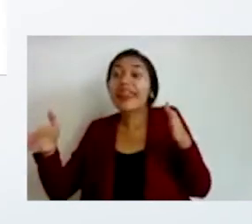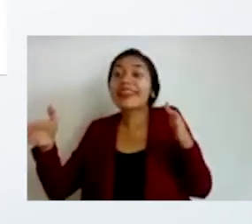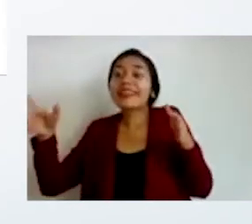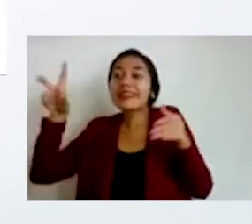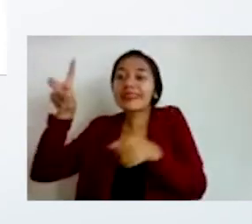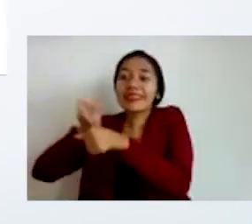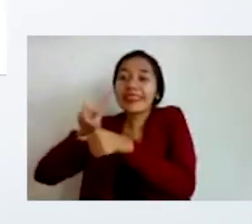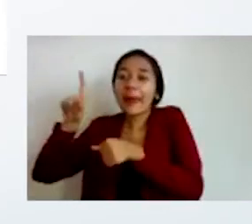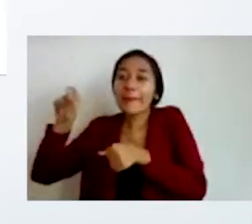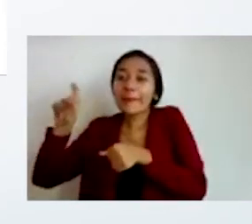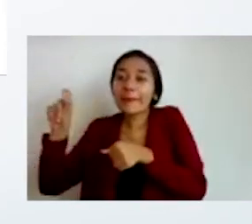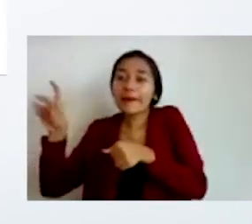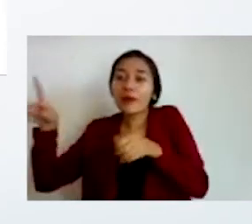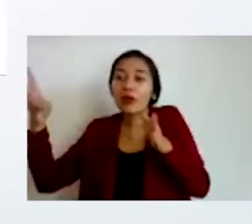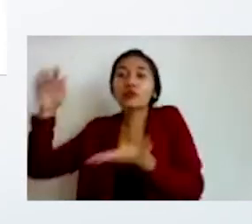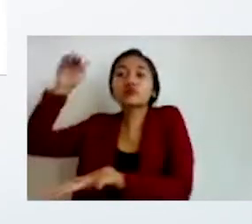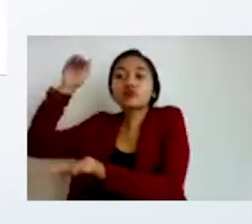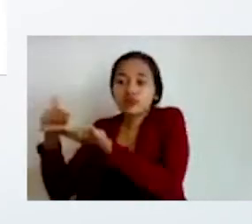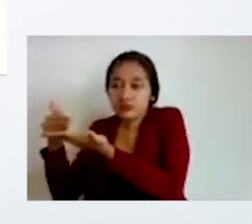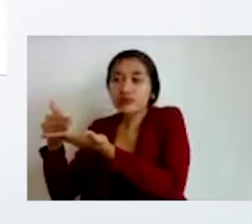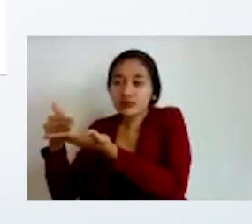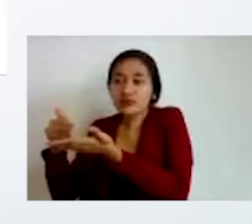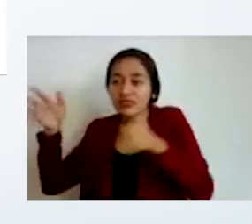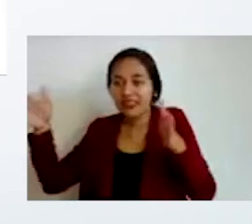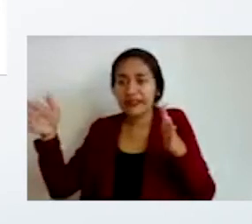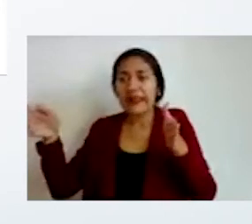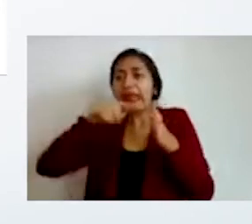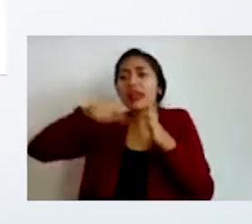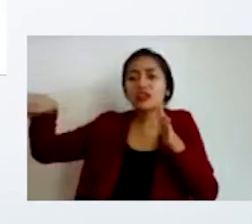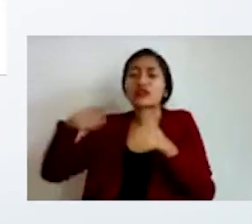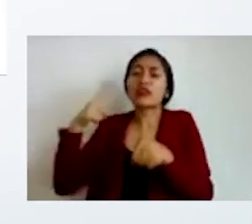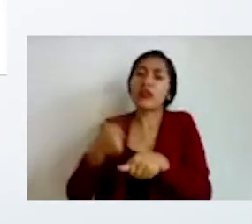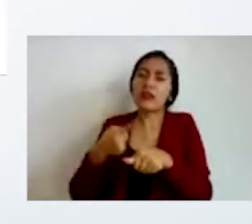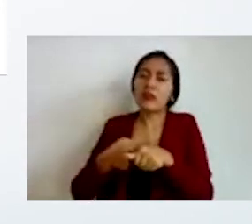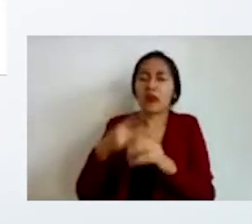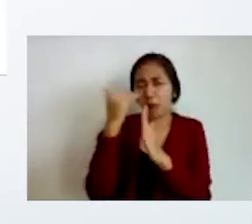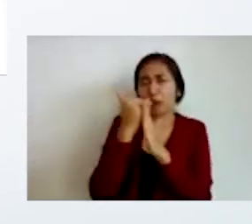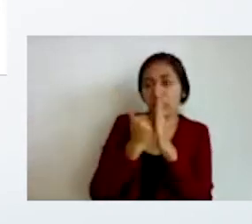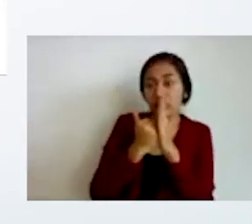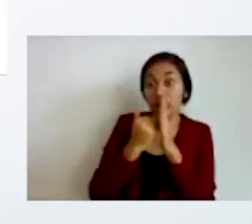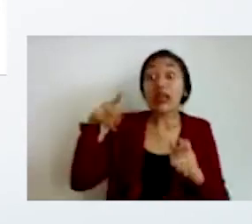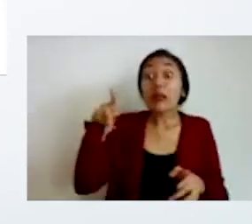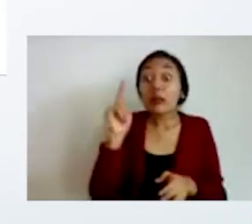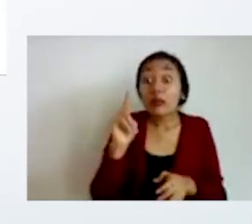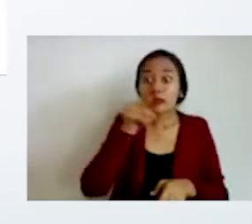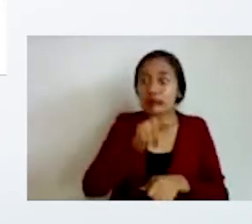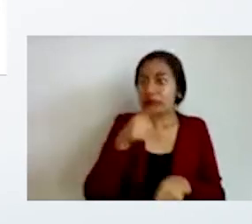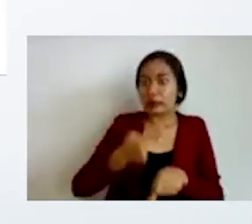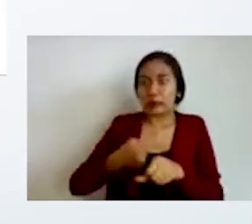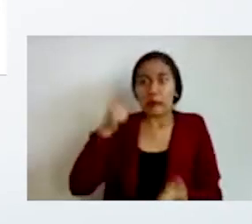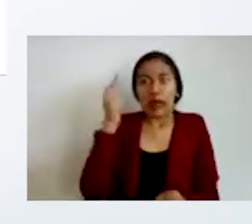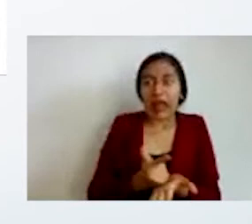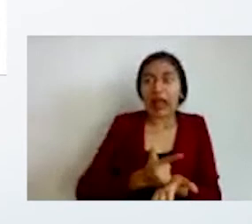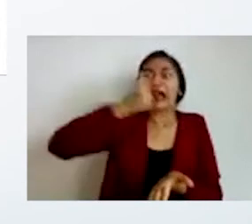se trata de una enfermedad leve. Pero cuando se trata de enfermedad grave, se puede prolongar por un par de